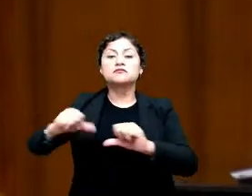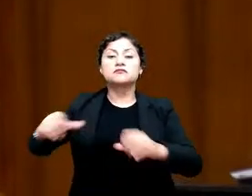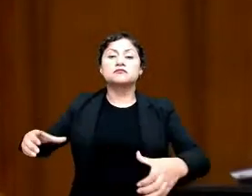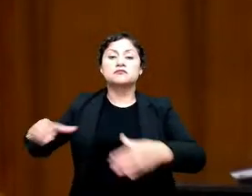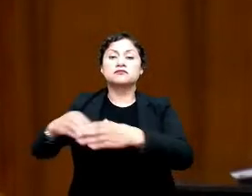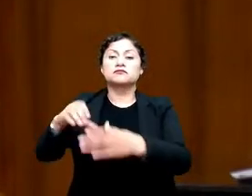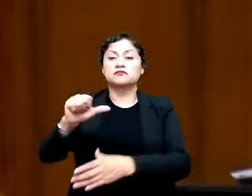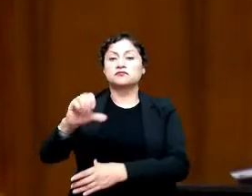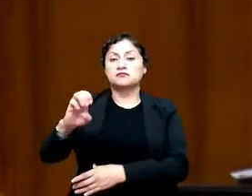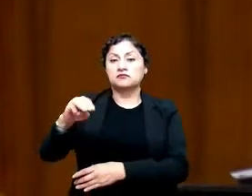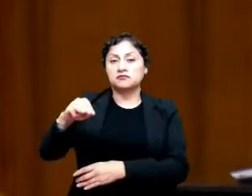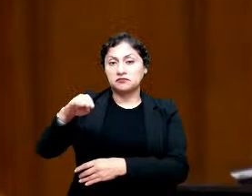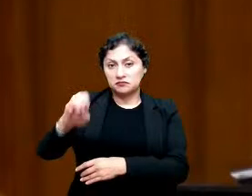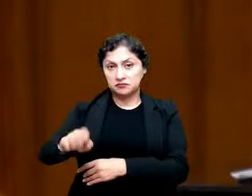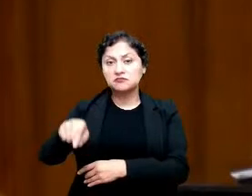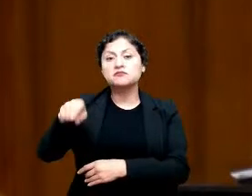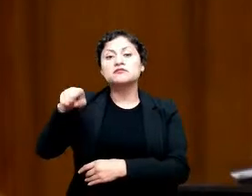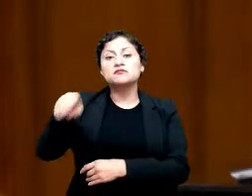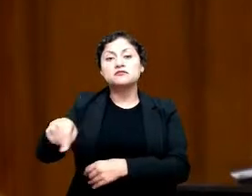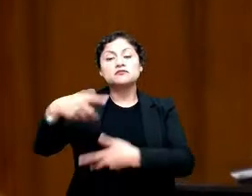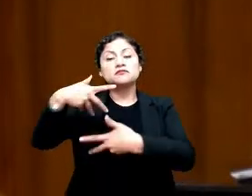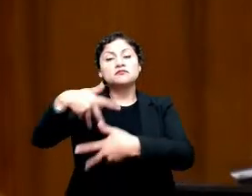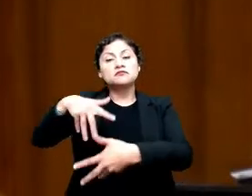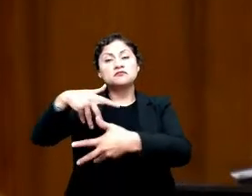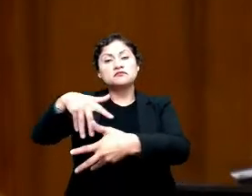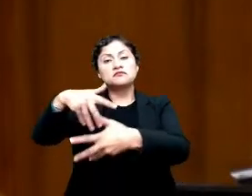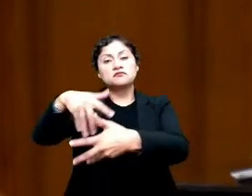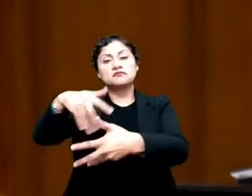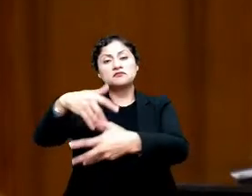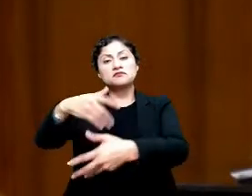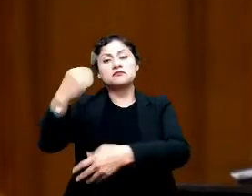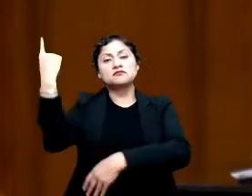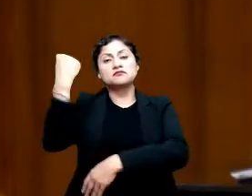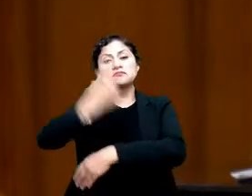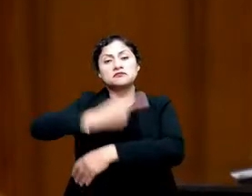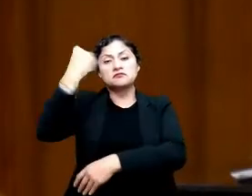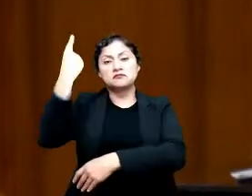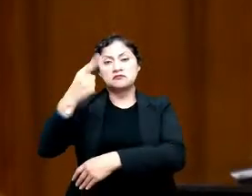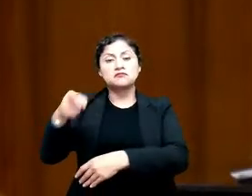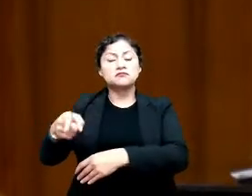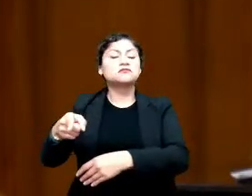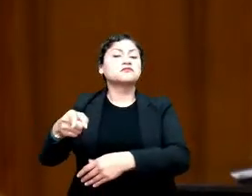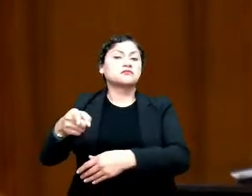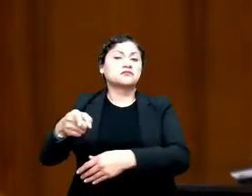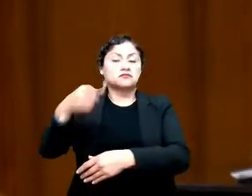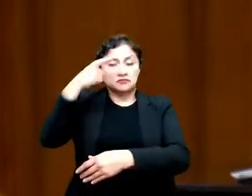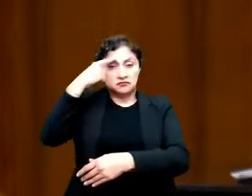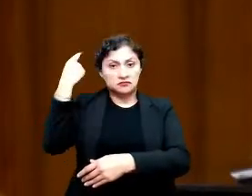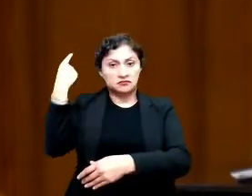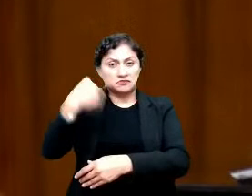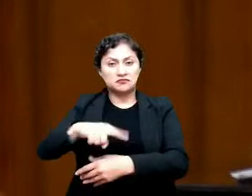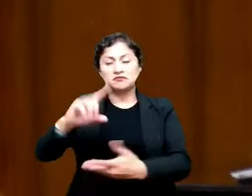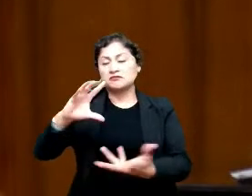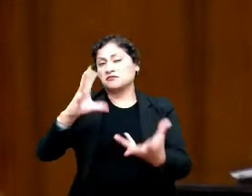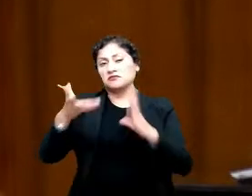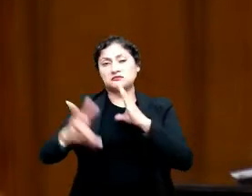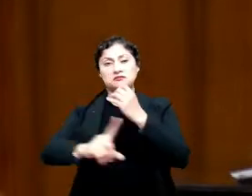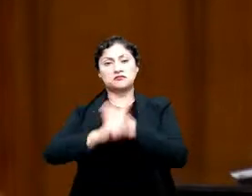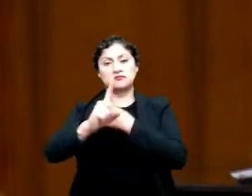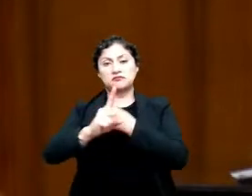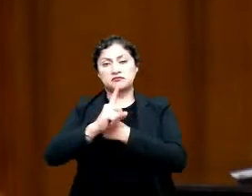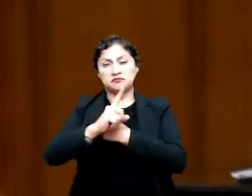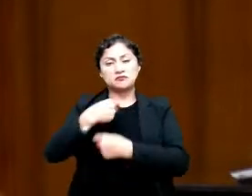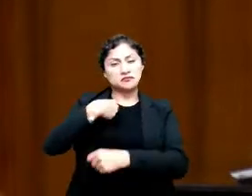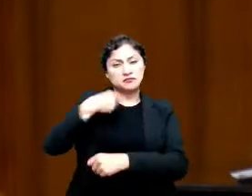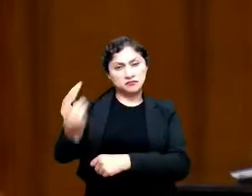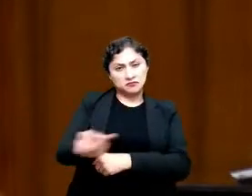colapsó las entradas al municipio, ocasionando un verdadero caos. Aquí la pregunta: ¿la Secretaría